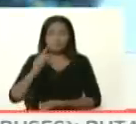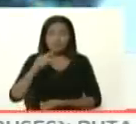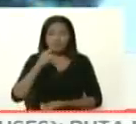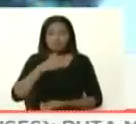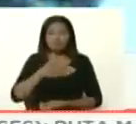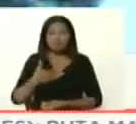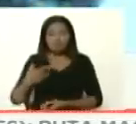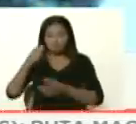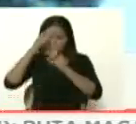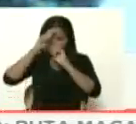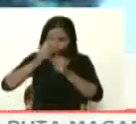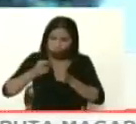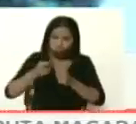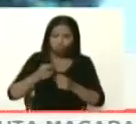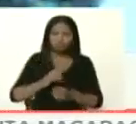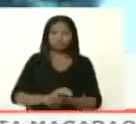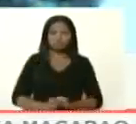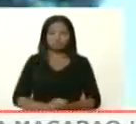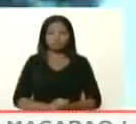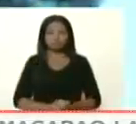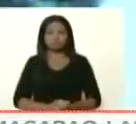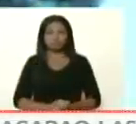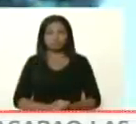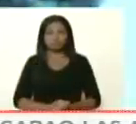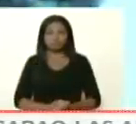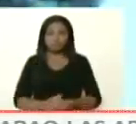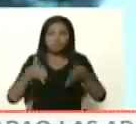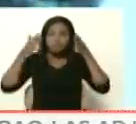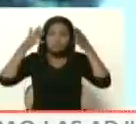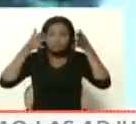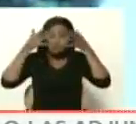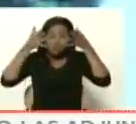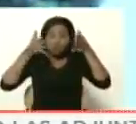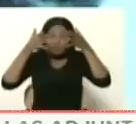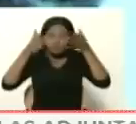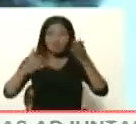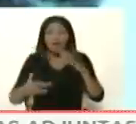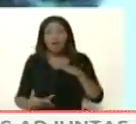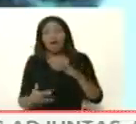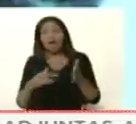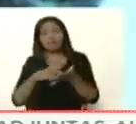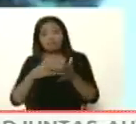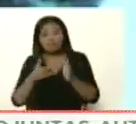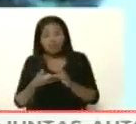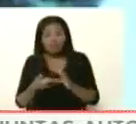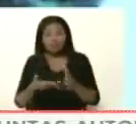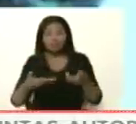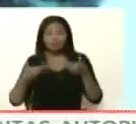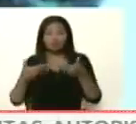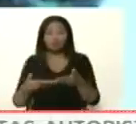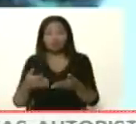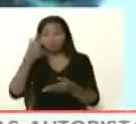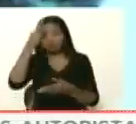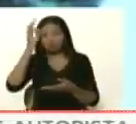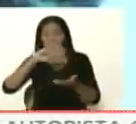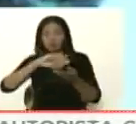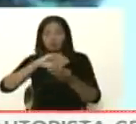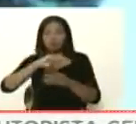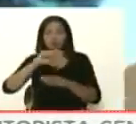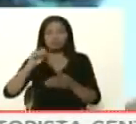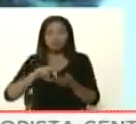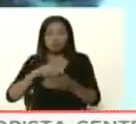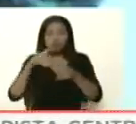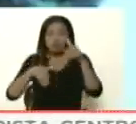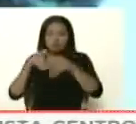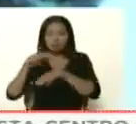reconocer a la asesoría técnica que nos brindó, presidente, el Consejo Nacional Electoral.